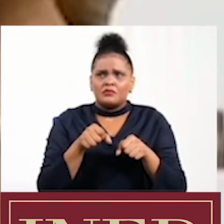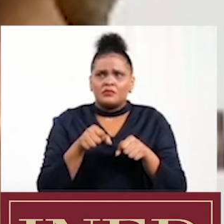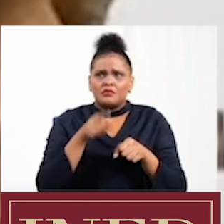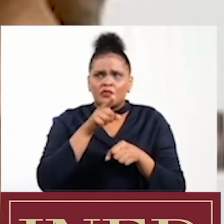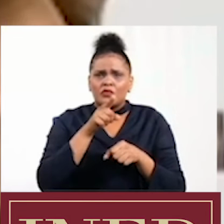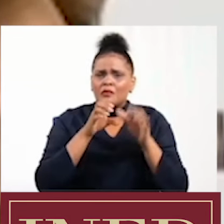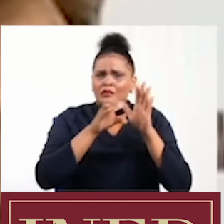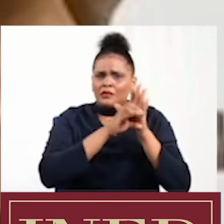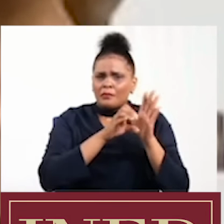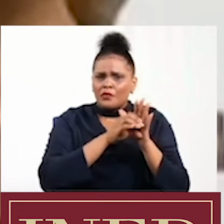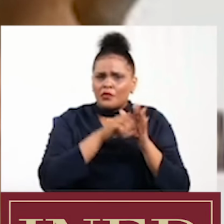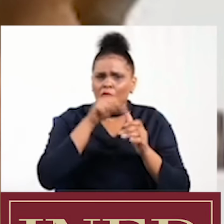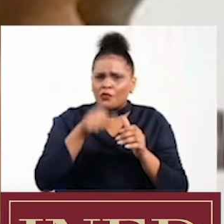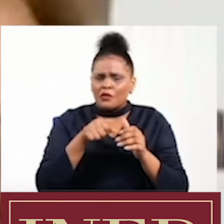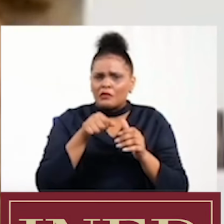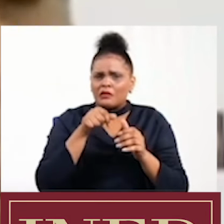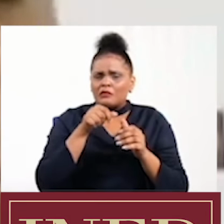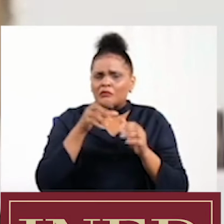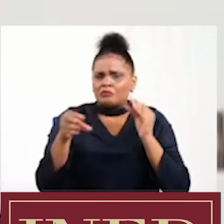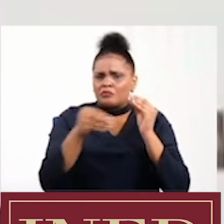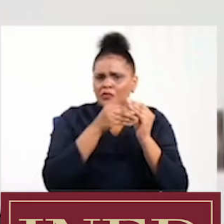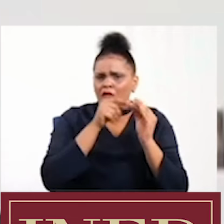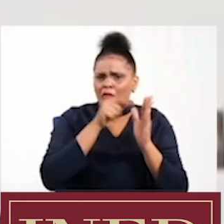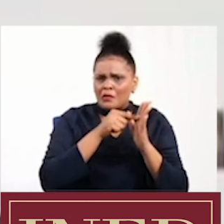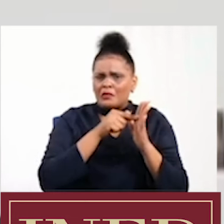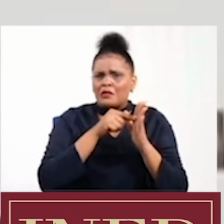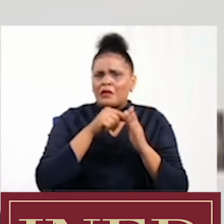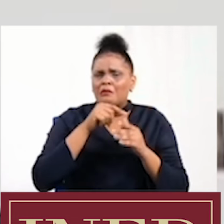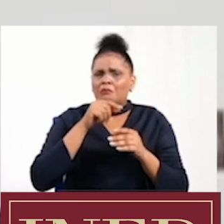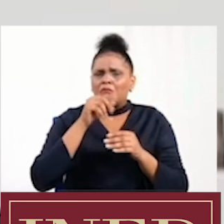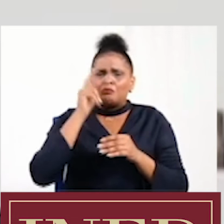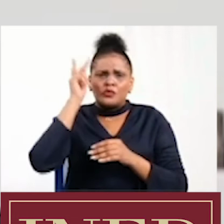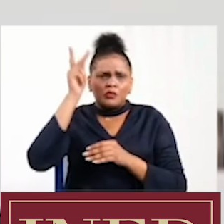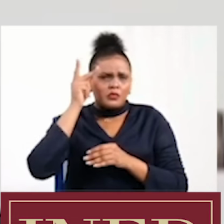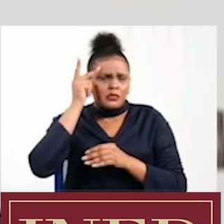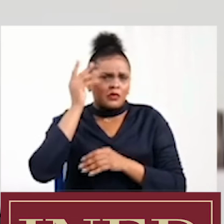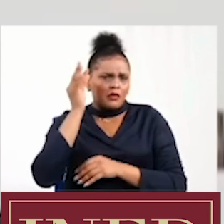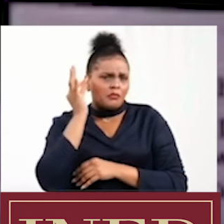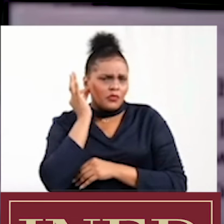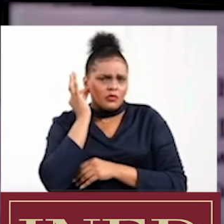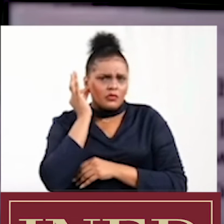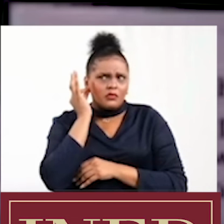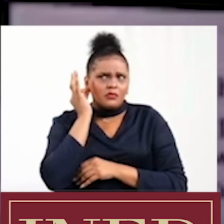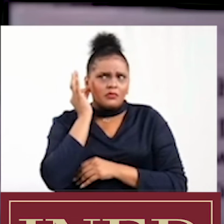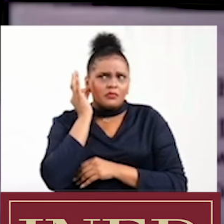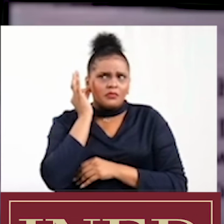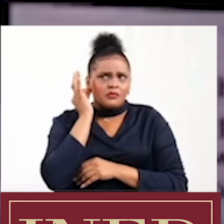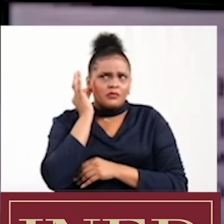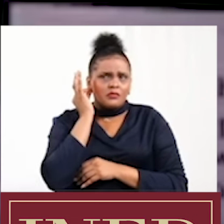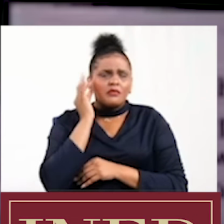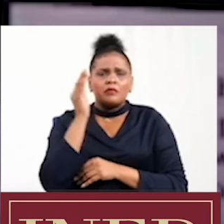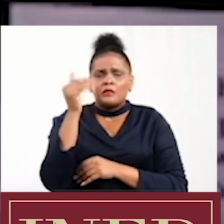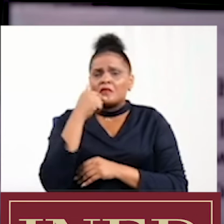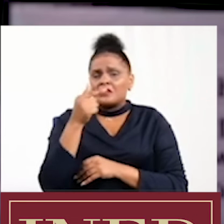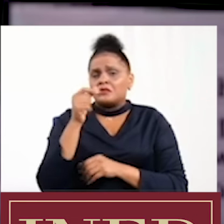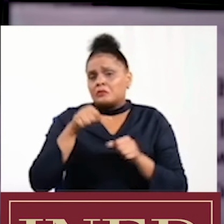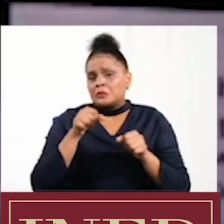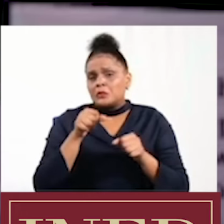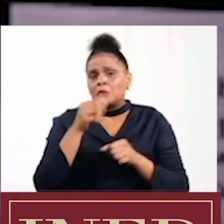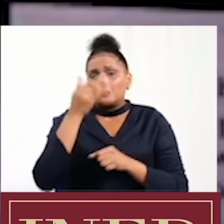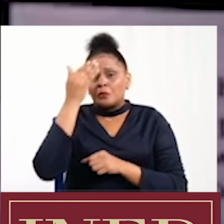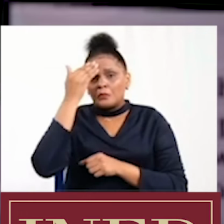un elemento adicional que afecte a la participación política de las mujeres si yo considero que aunque esté en esta